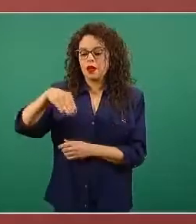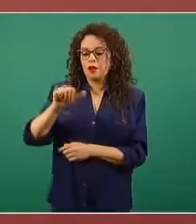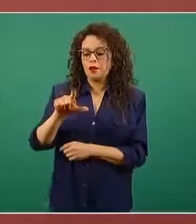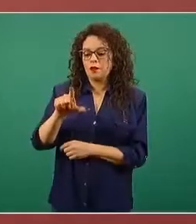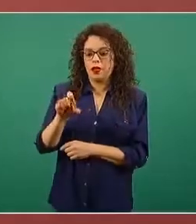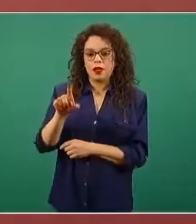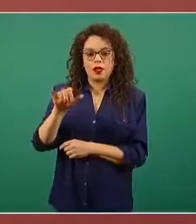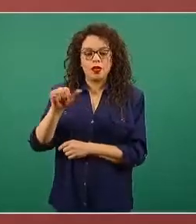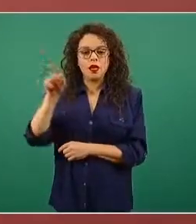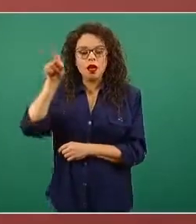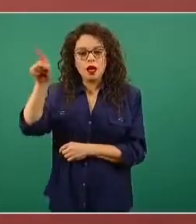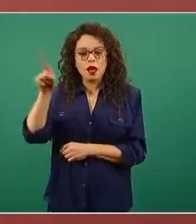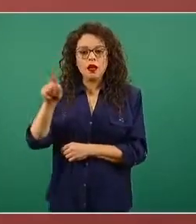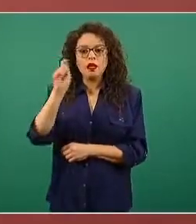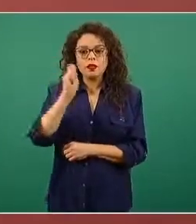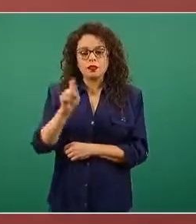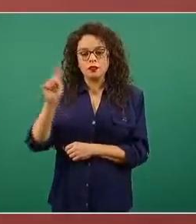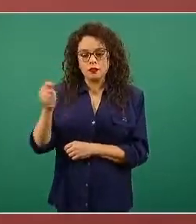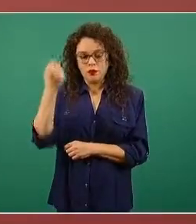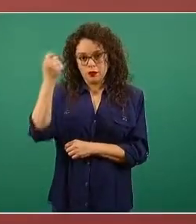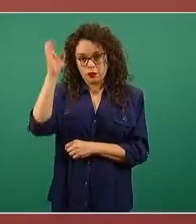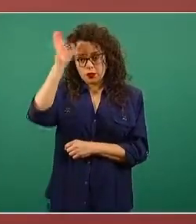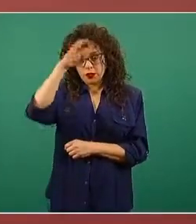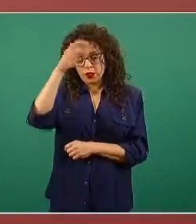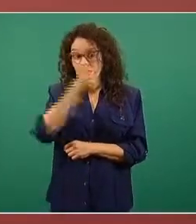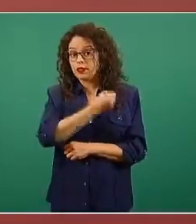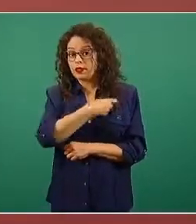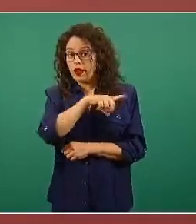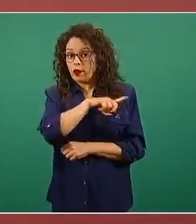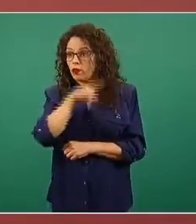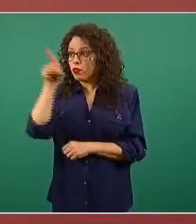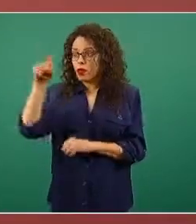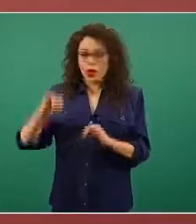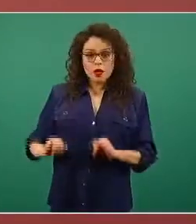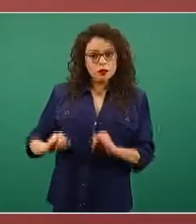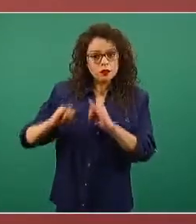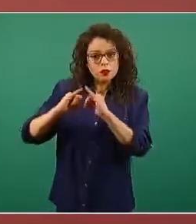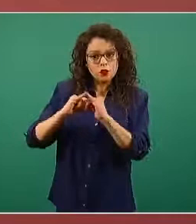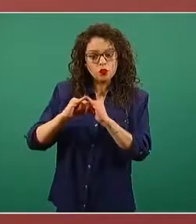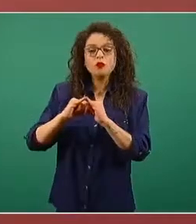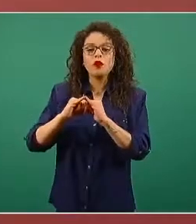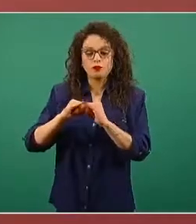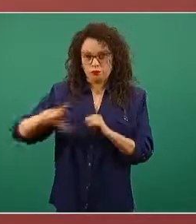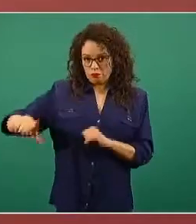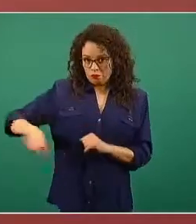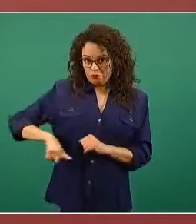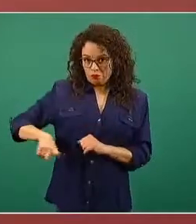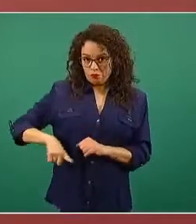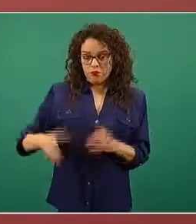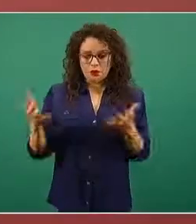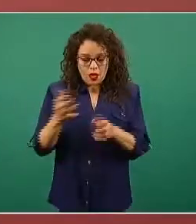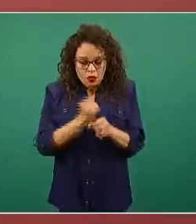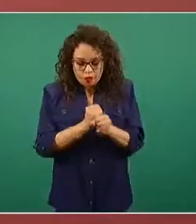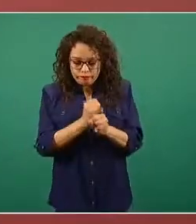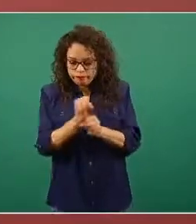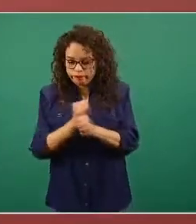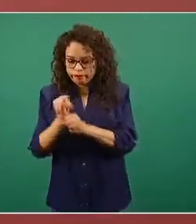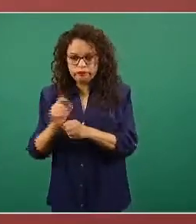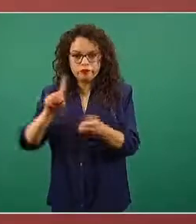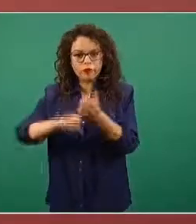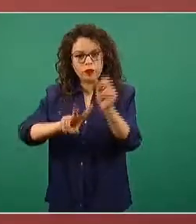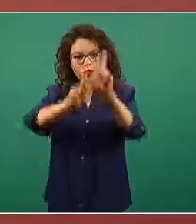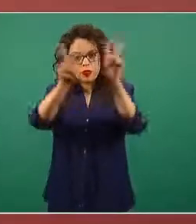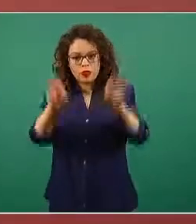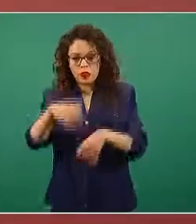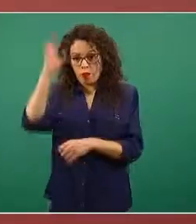de Epidemiología y Ciencias de la Salud. Este es un instituto público de investigación científica del